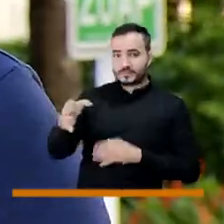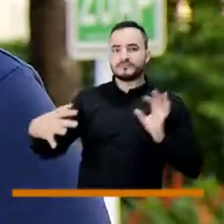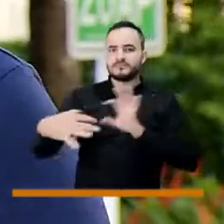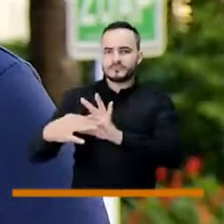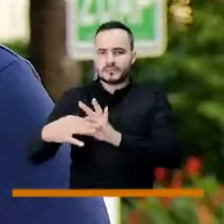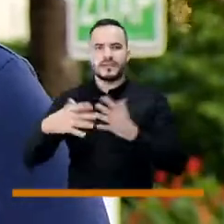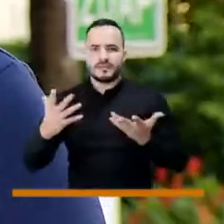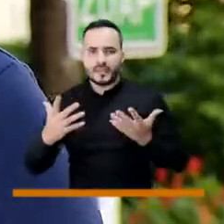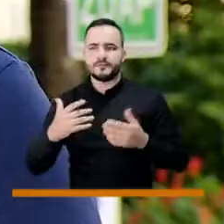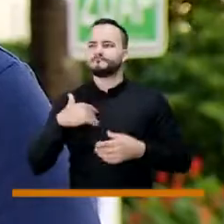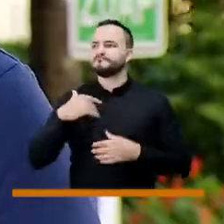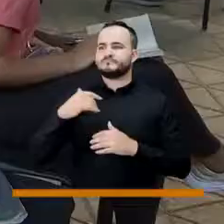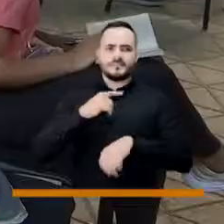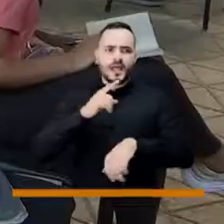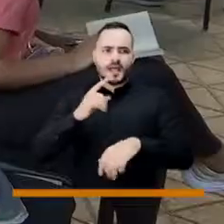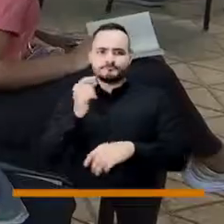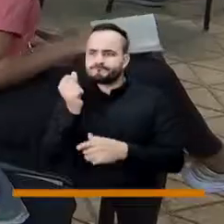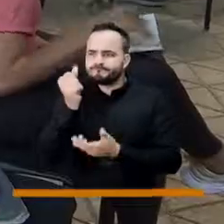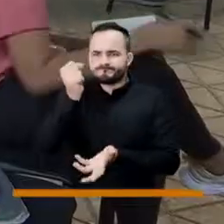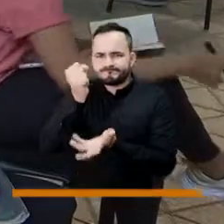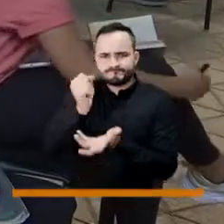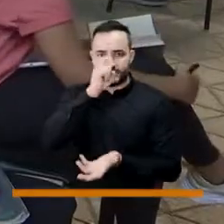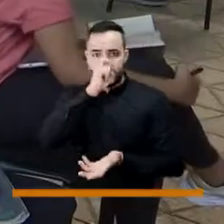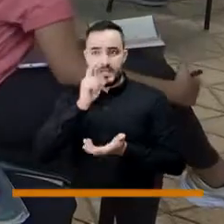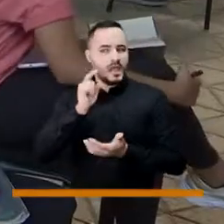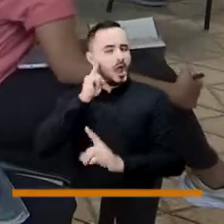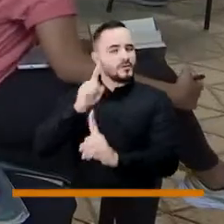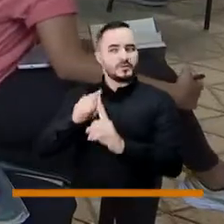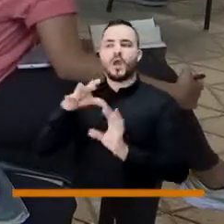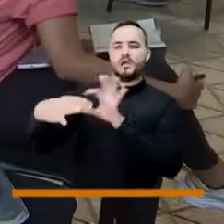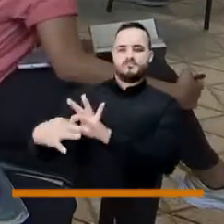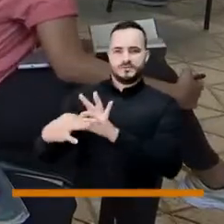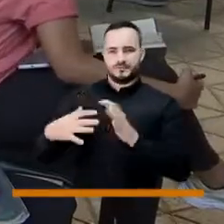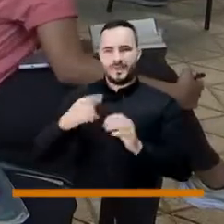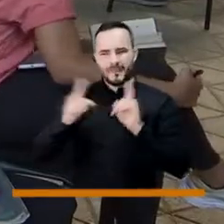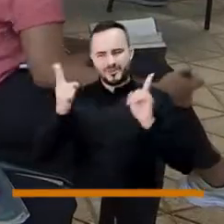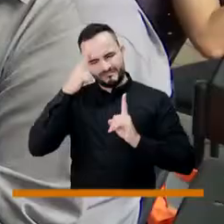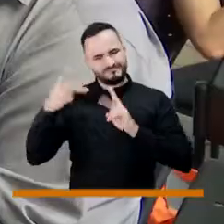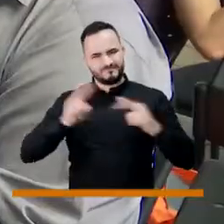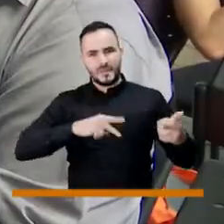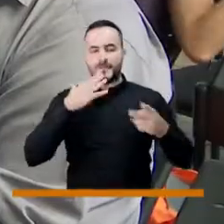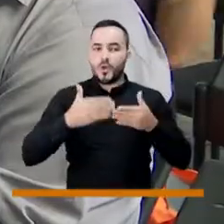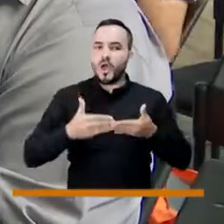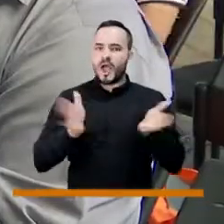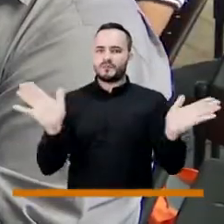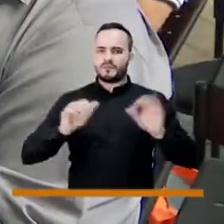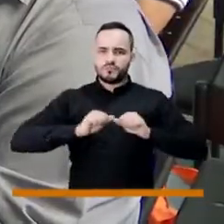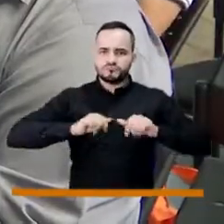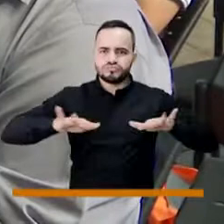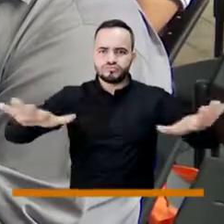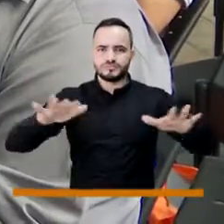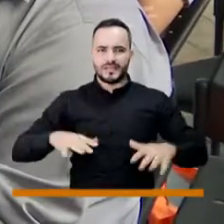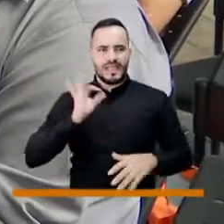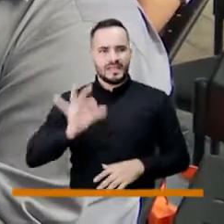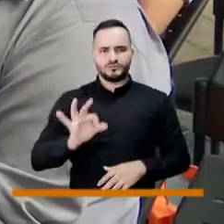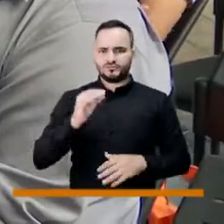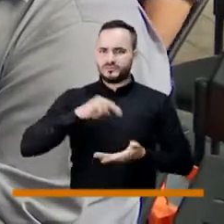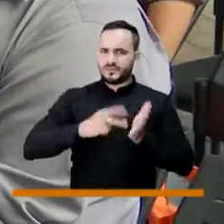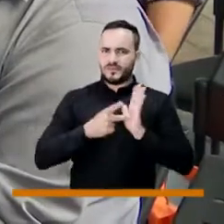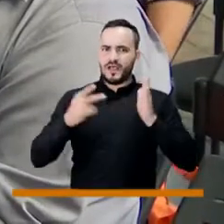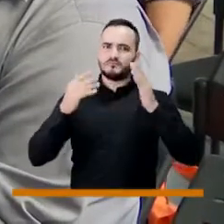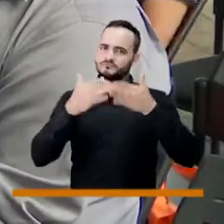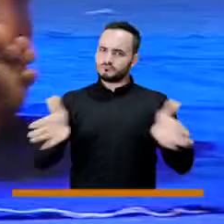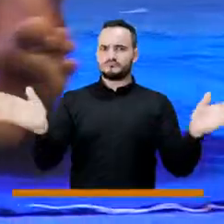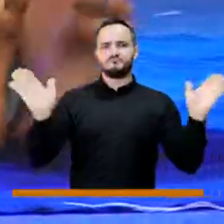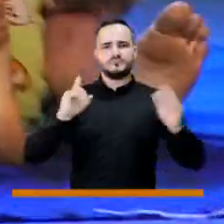las alcaldías y administraciones reducir a su mínima expresión. Nosotros creemos que a través de una convocatoria abierta de estímulos para fondo editorial podemos hacerlo